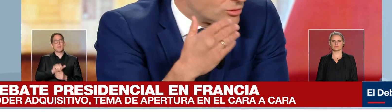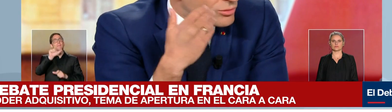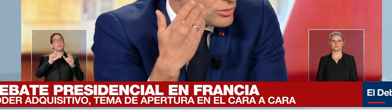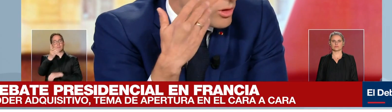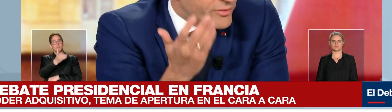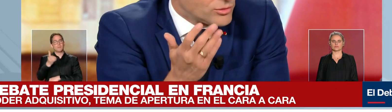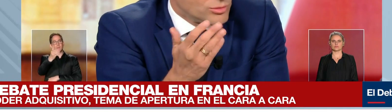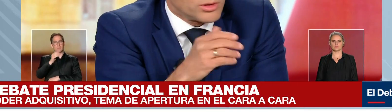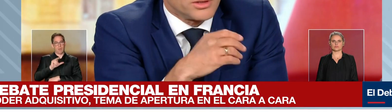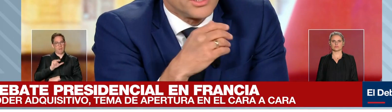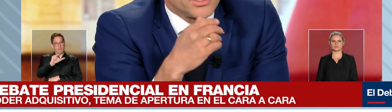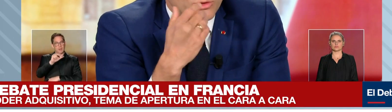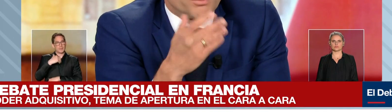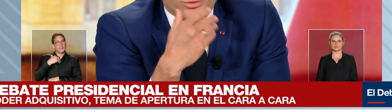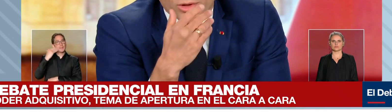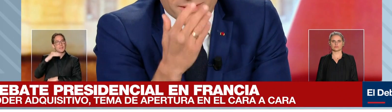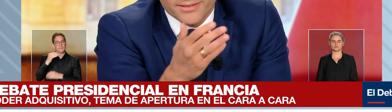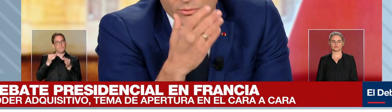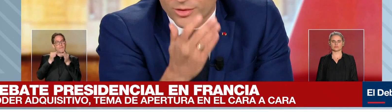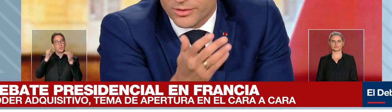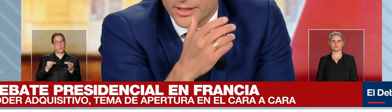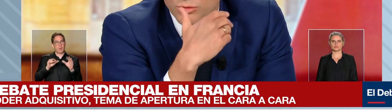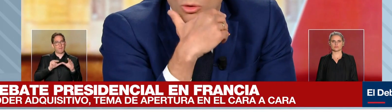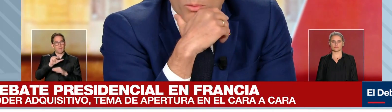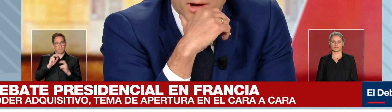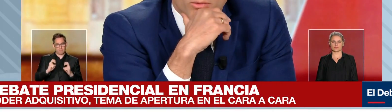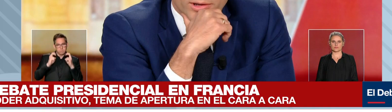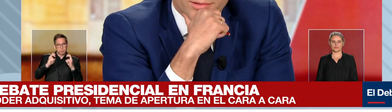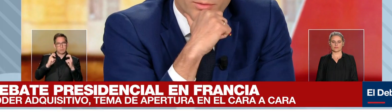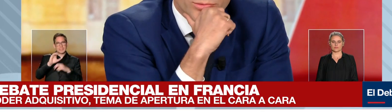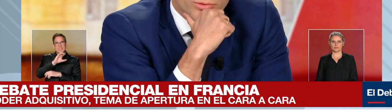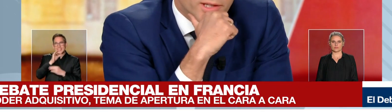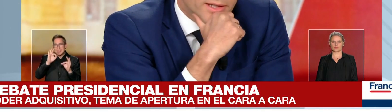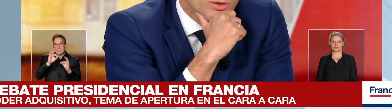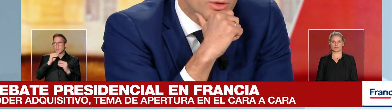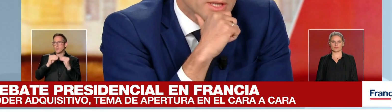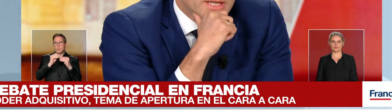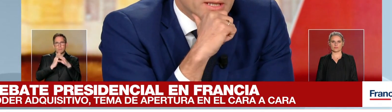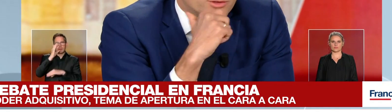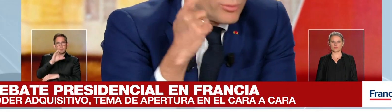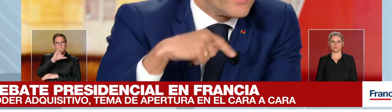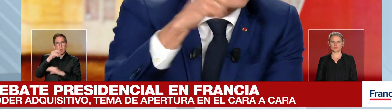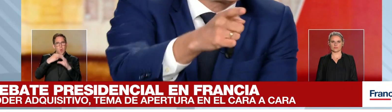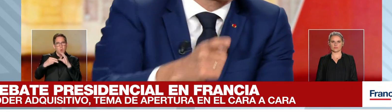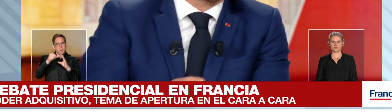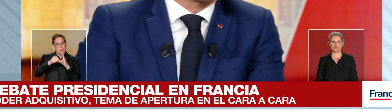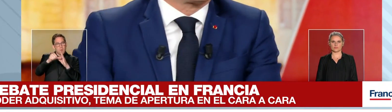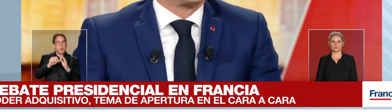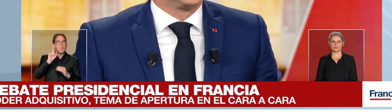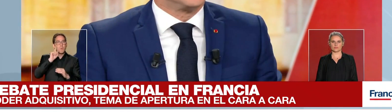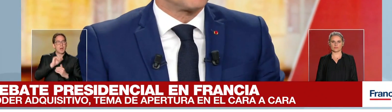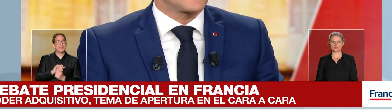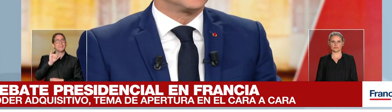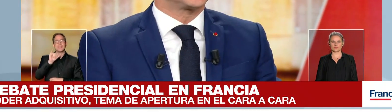y las francesas tendrán un aumento de sus facturas de algunas decenas o incluso cientos de euros si ustedes la eligen, porque